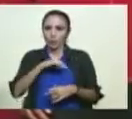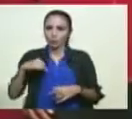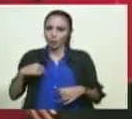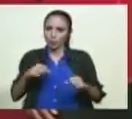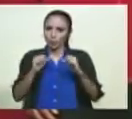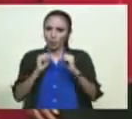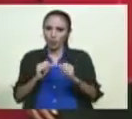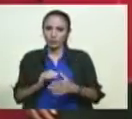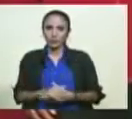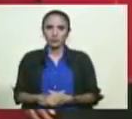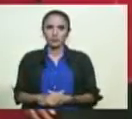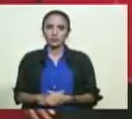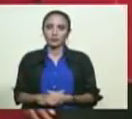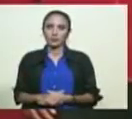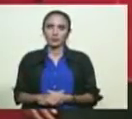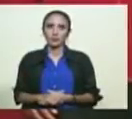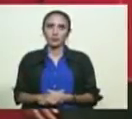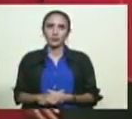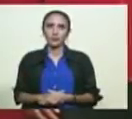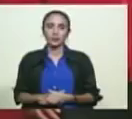riquezas de Venezuela a los gringos.